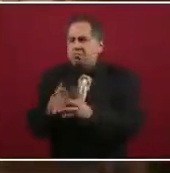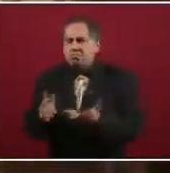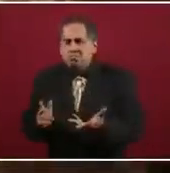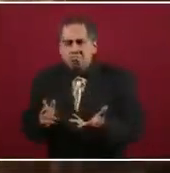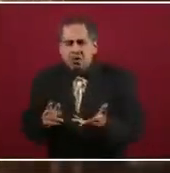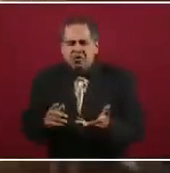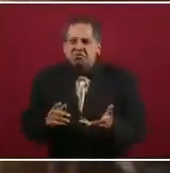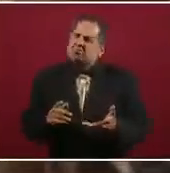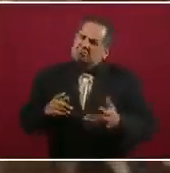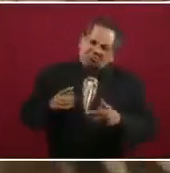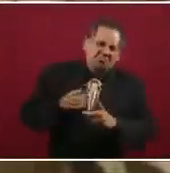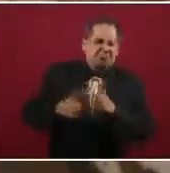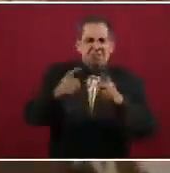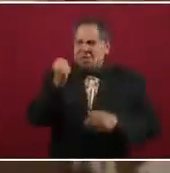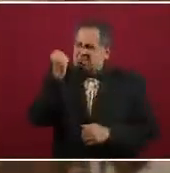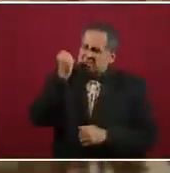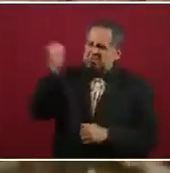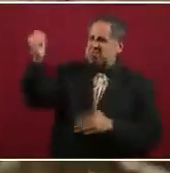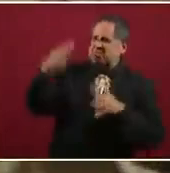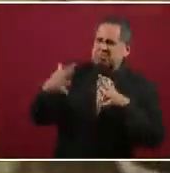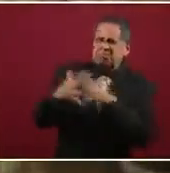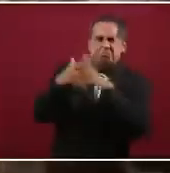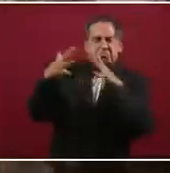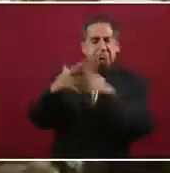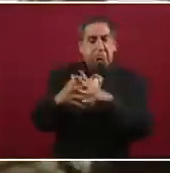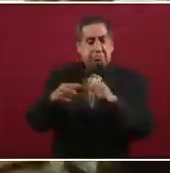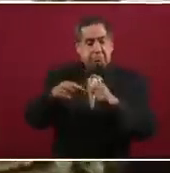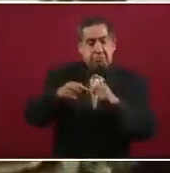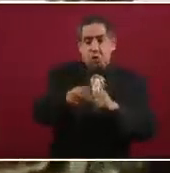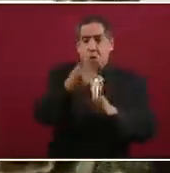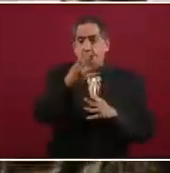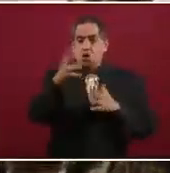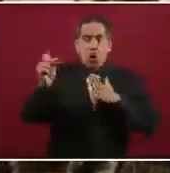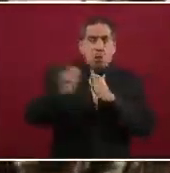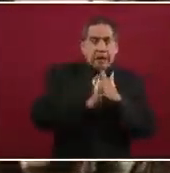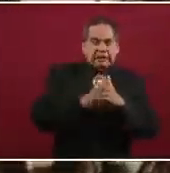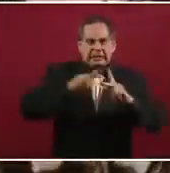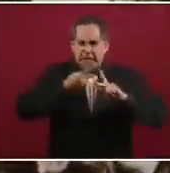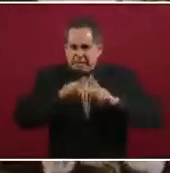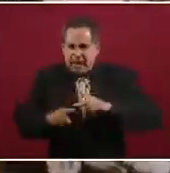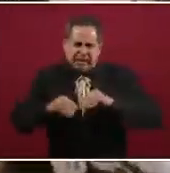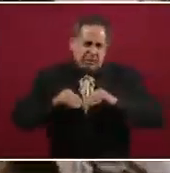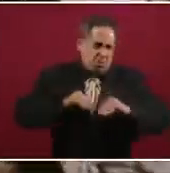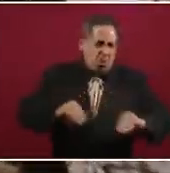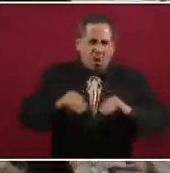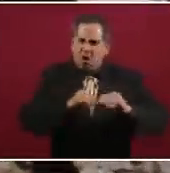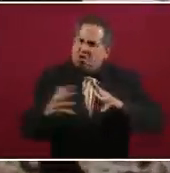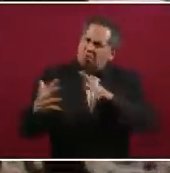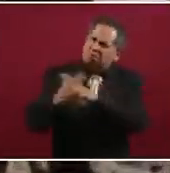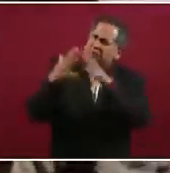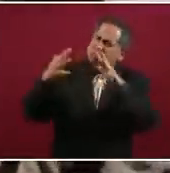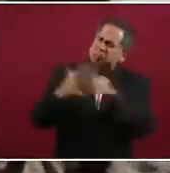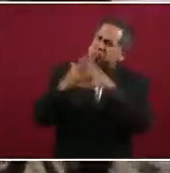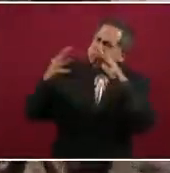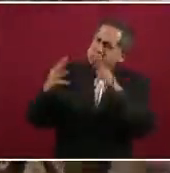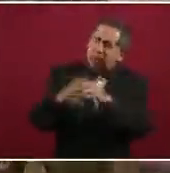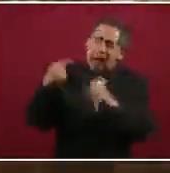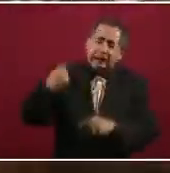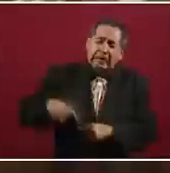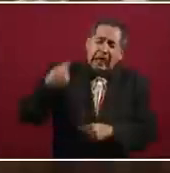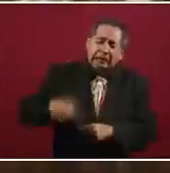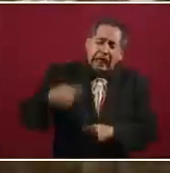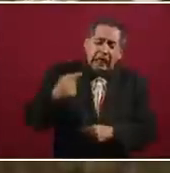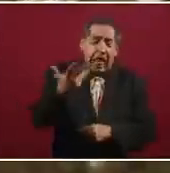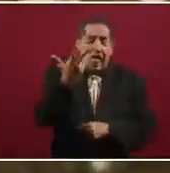en una campaña que duraría apenas 4 meses, pero que sería el inicio de un movimiento armado de más de 10 años y que